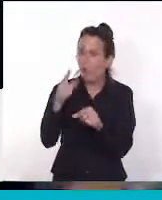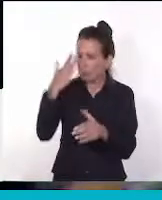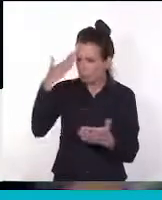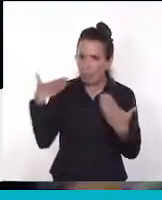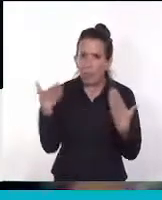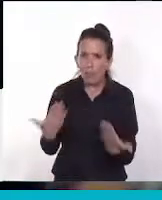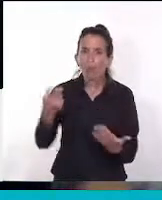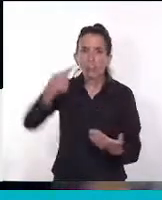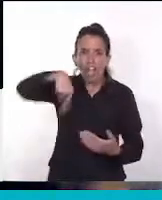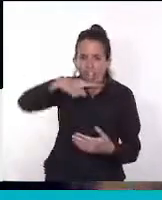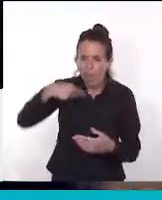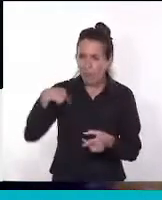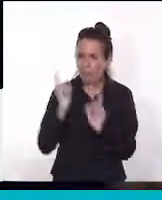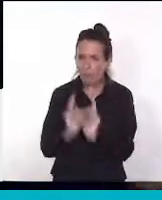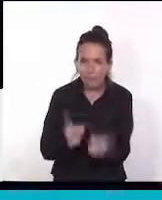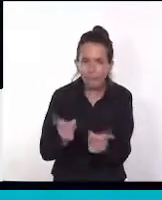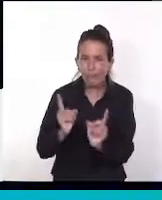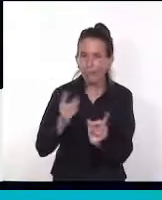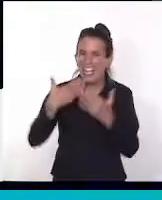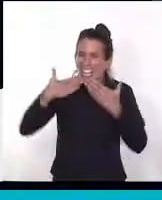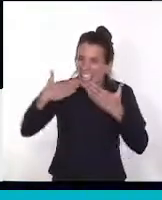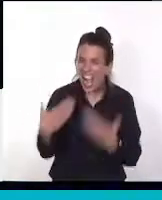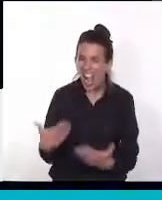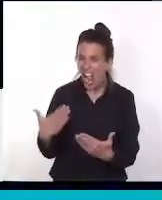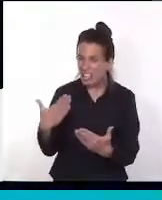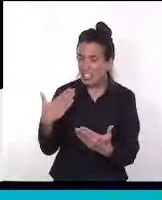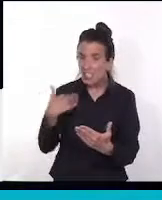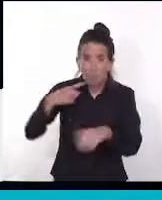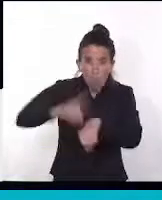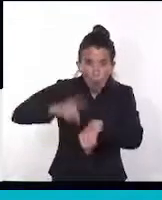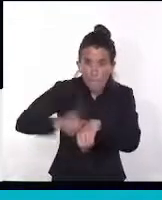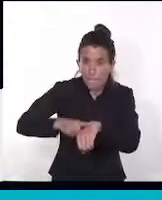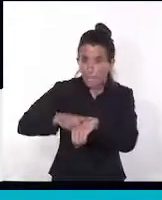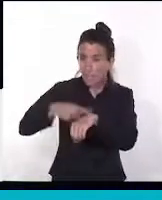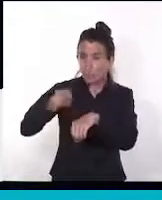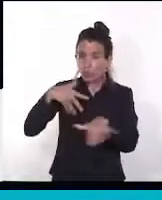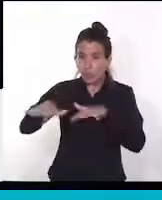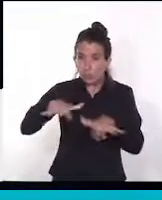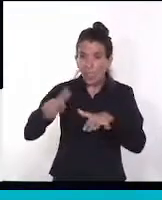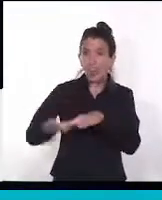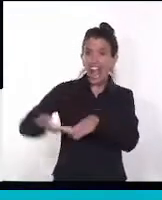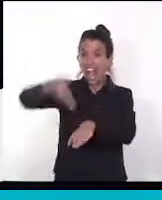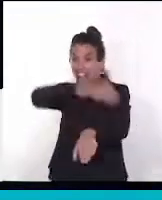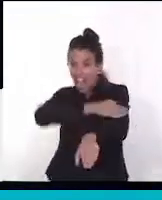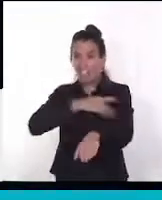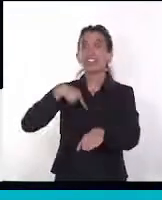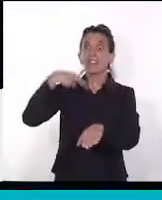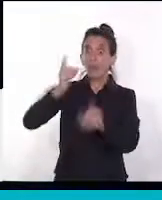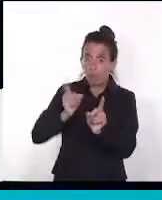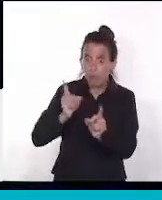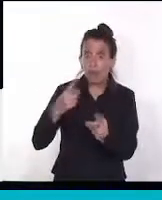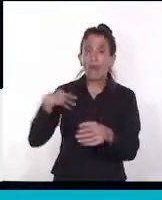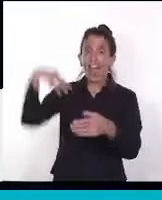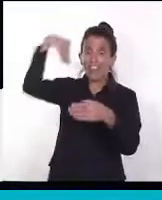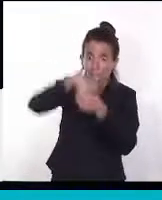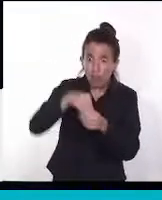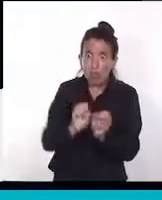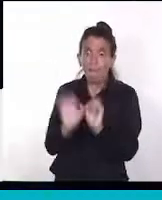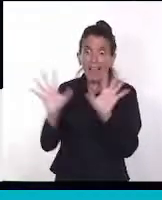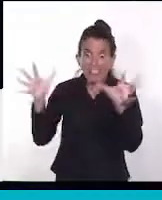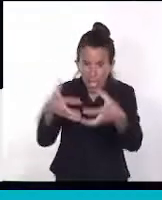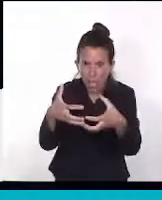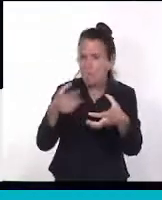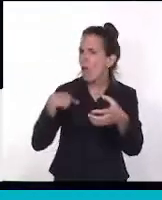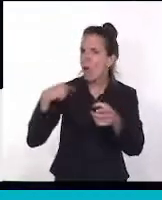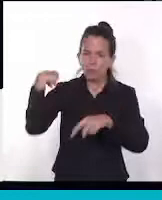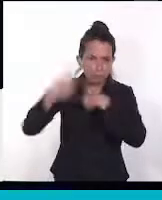ahora, durante y posterior a la pandemia. Por eso creemos que esto es insuficiente, que tenemos que ir hacia